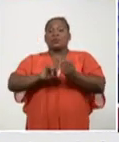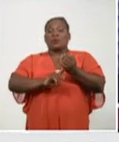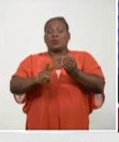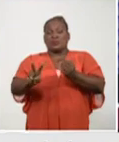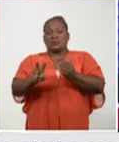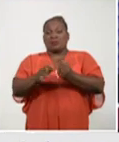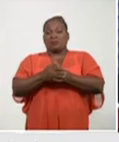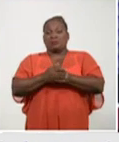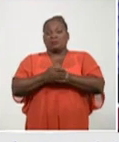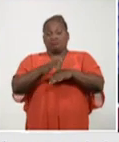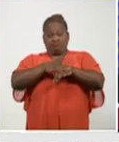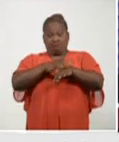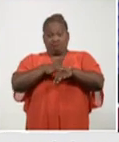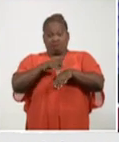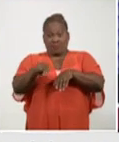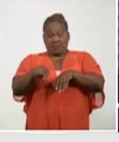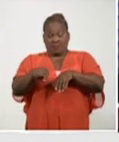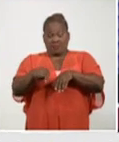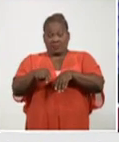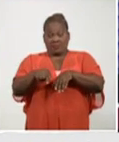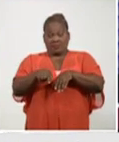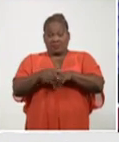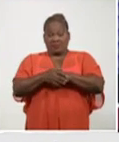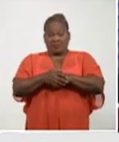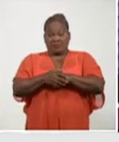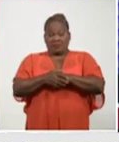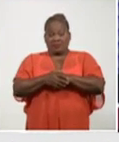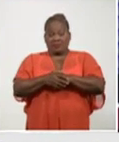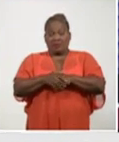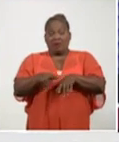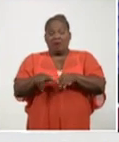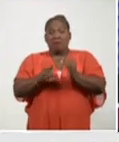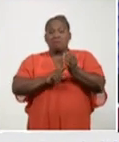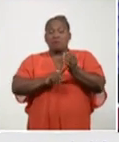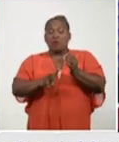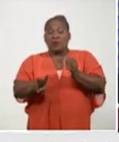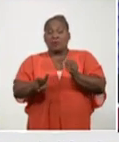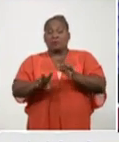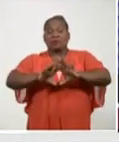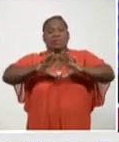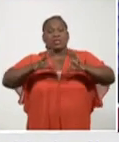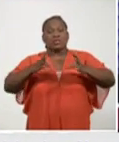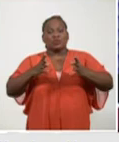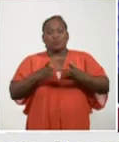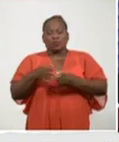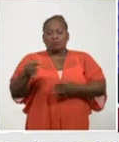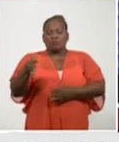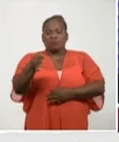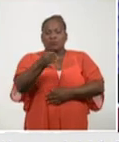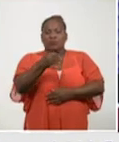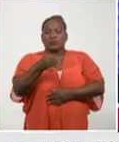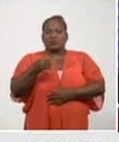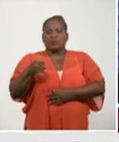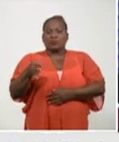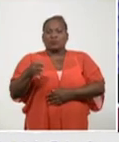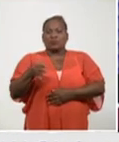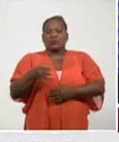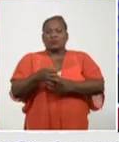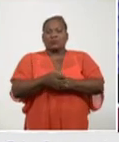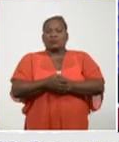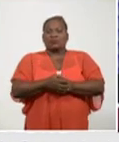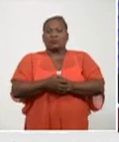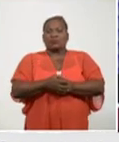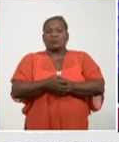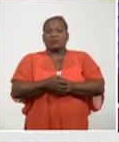conllevó a que se pasara la provincia y todos sus municipios a la fase